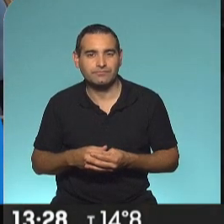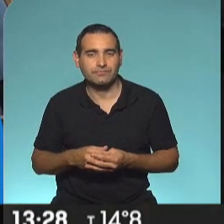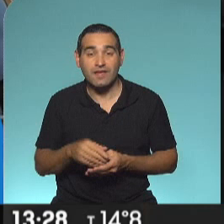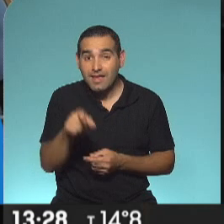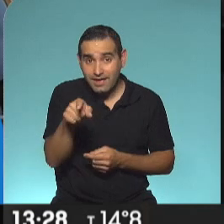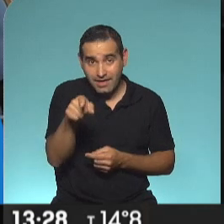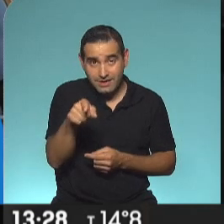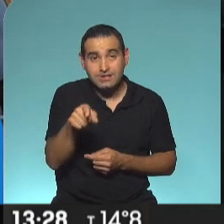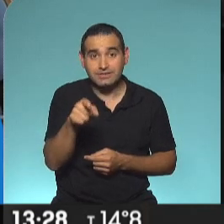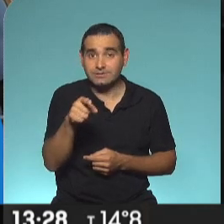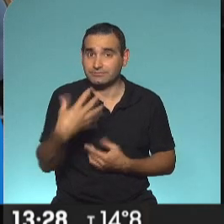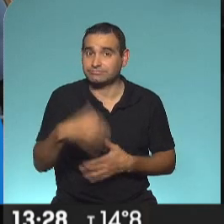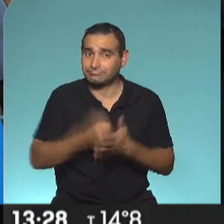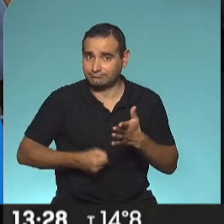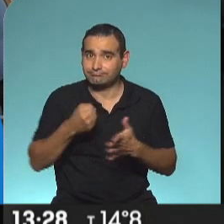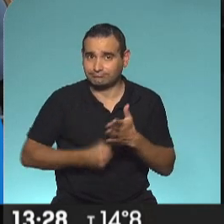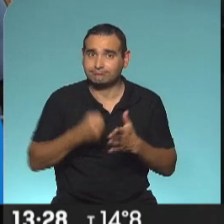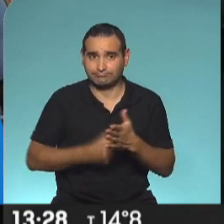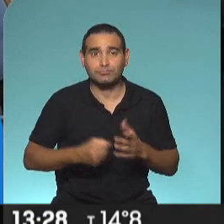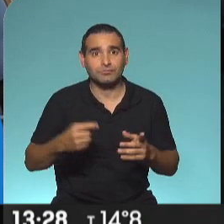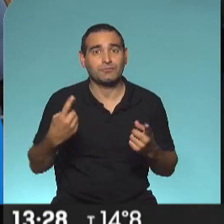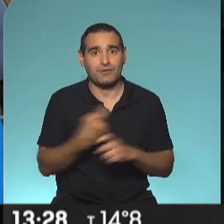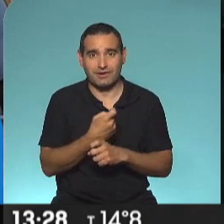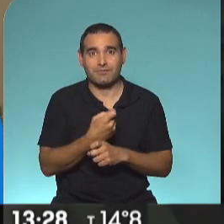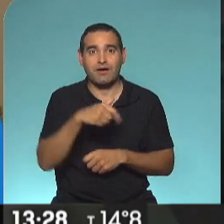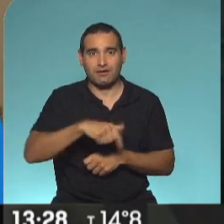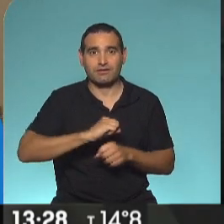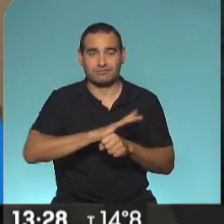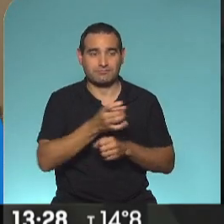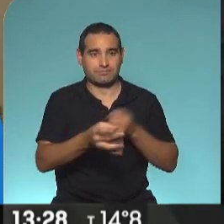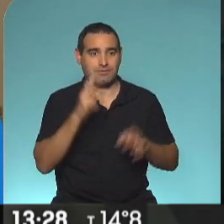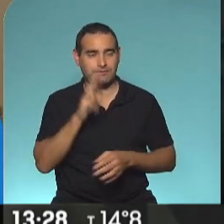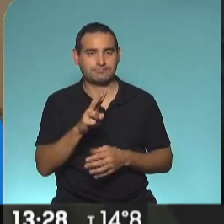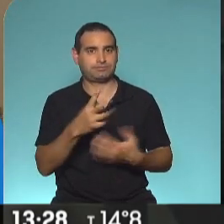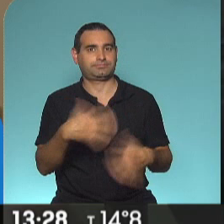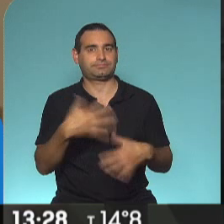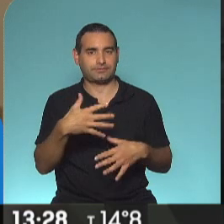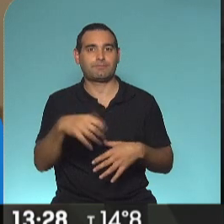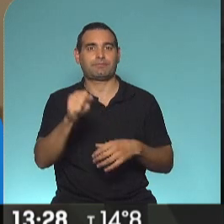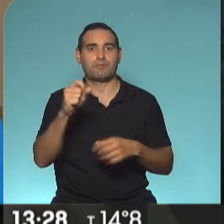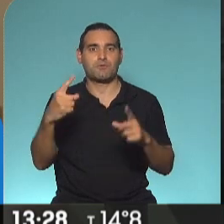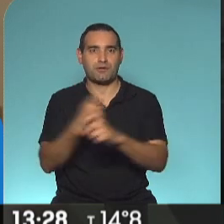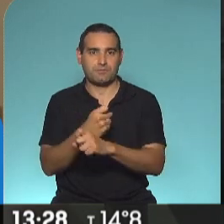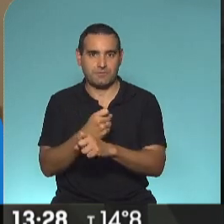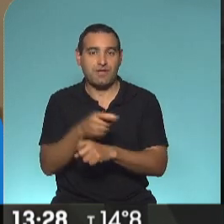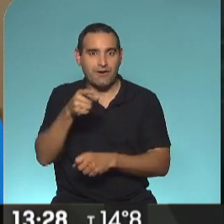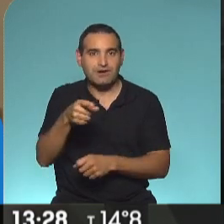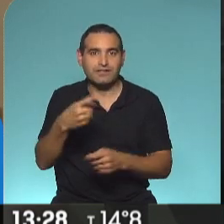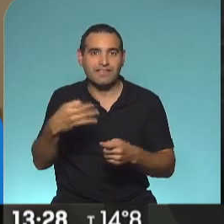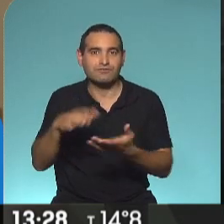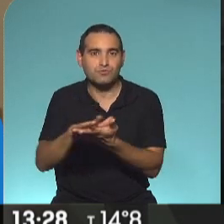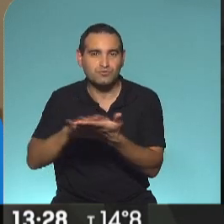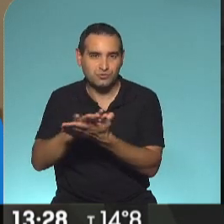Ese es el verdadero desafío que la pandemia nos exige. Ese es. Porque